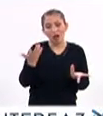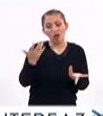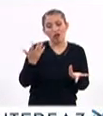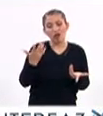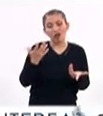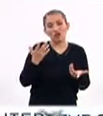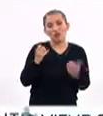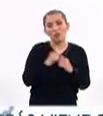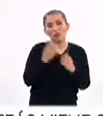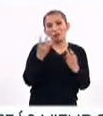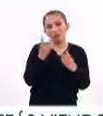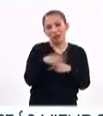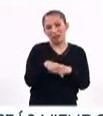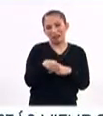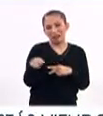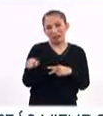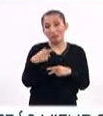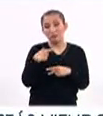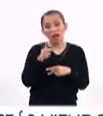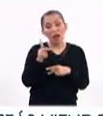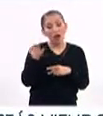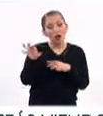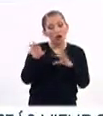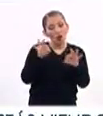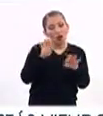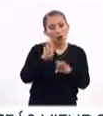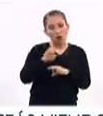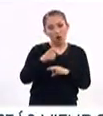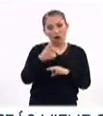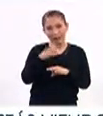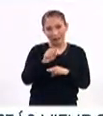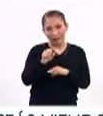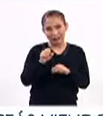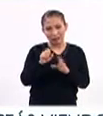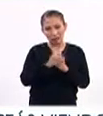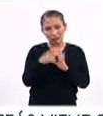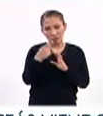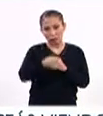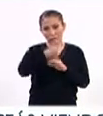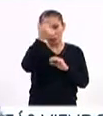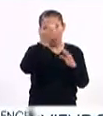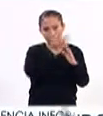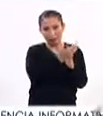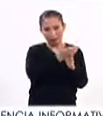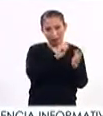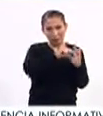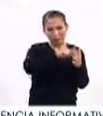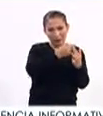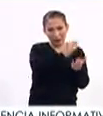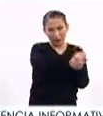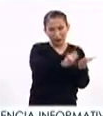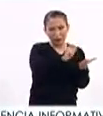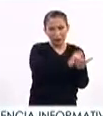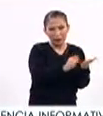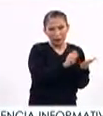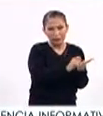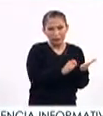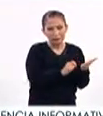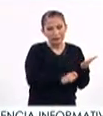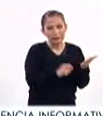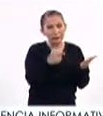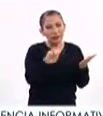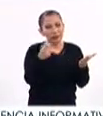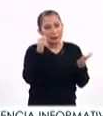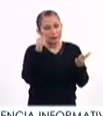compadritos, como les dicen, pero recupera Borges, por ejemplo, en su primera etapa de escritor,